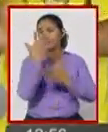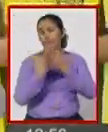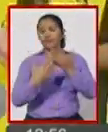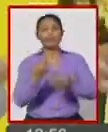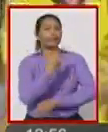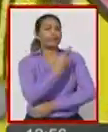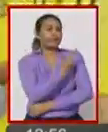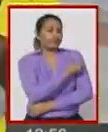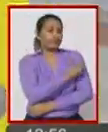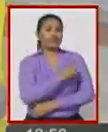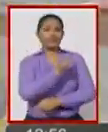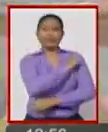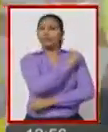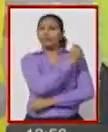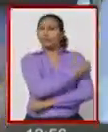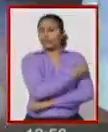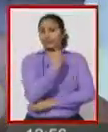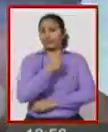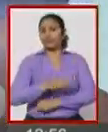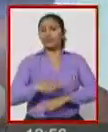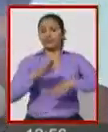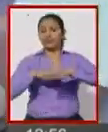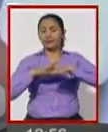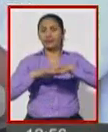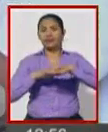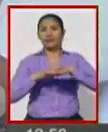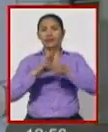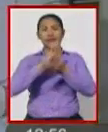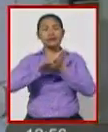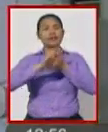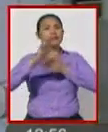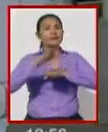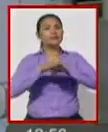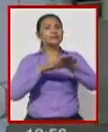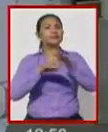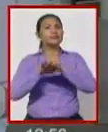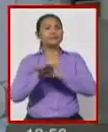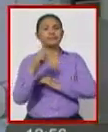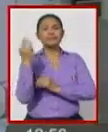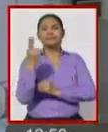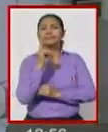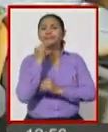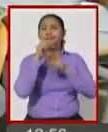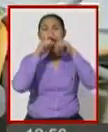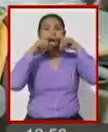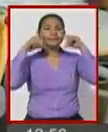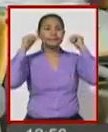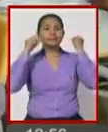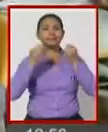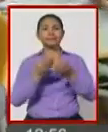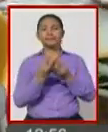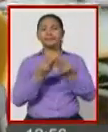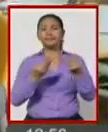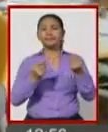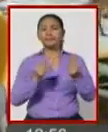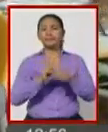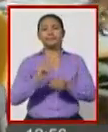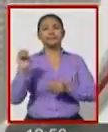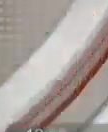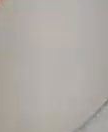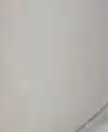ausencia de vacuna. Autoridades en salud recomiendan el aseo de manos y el uso de barbijo y pañuelo